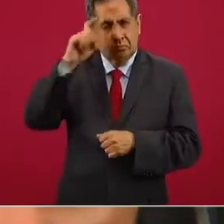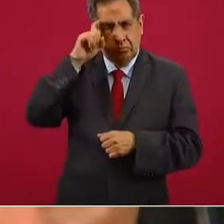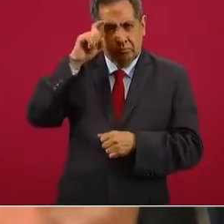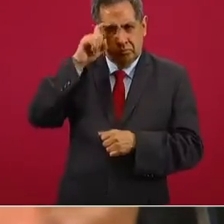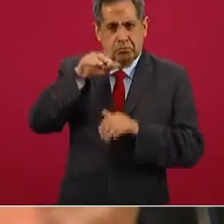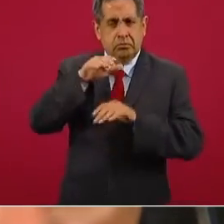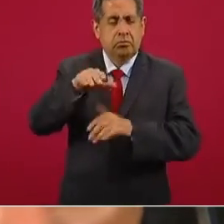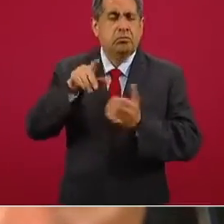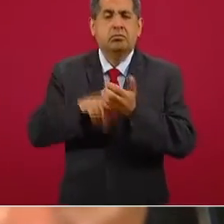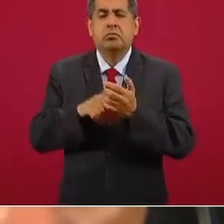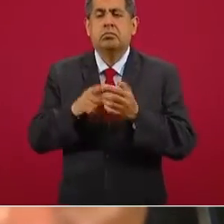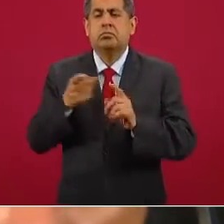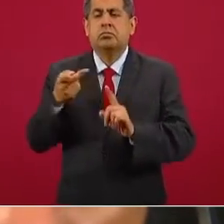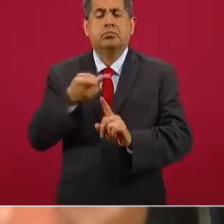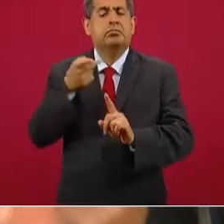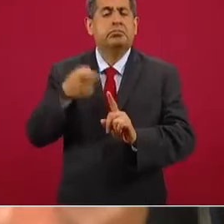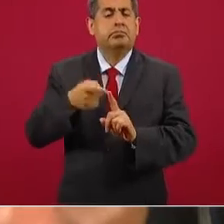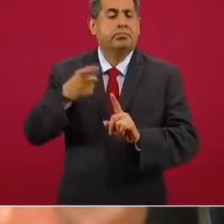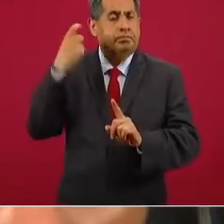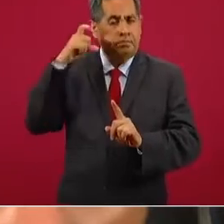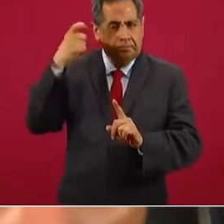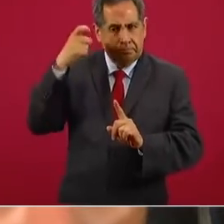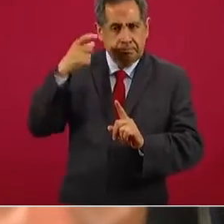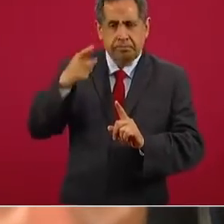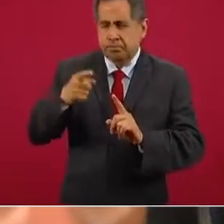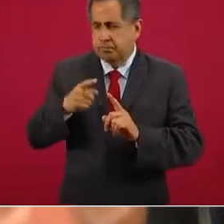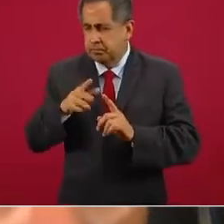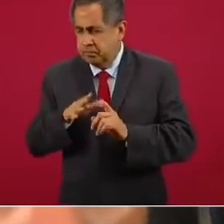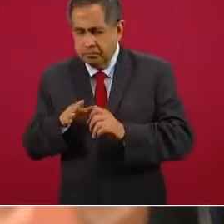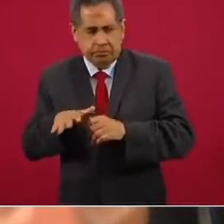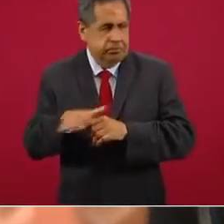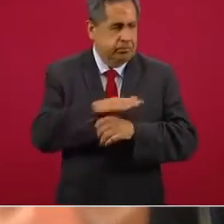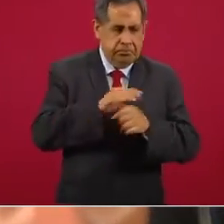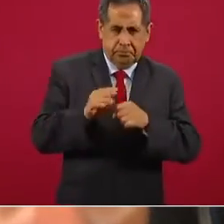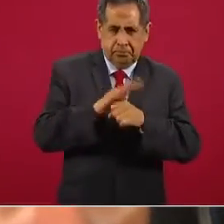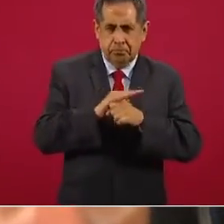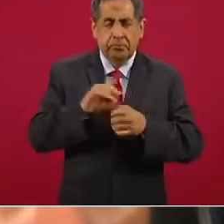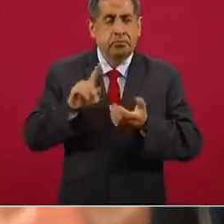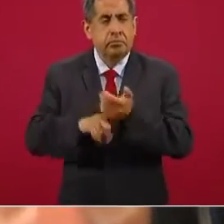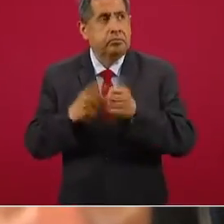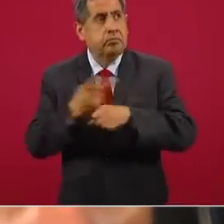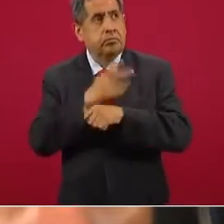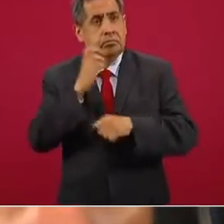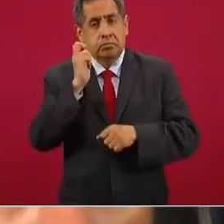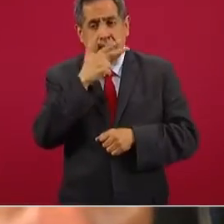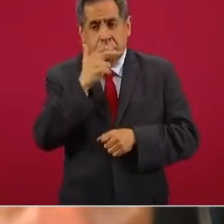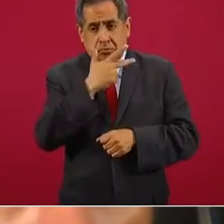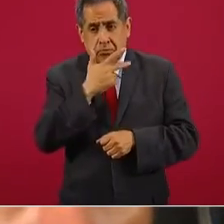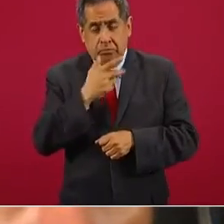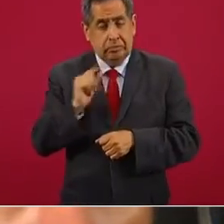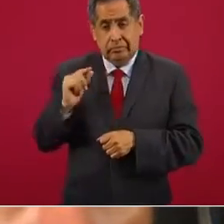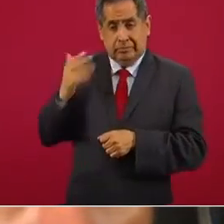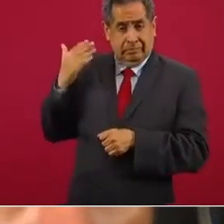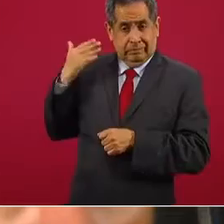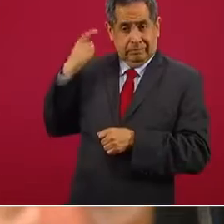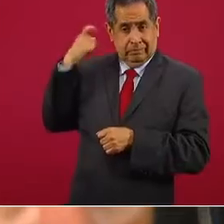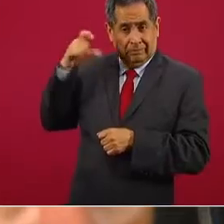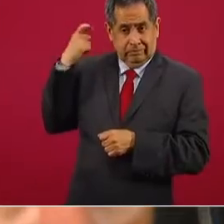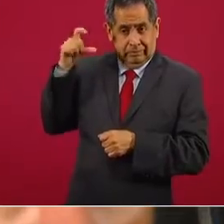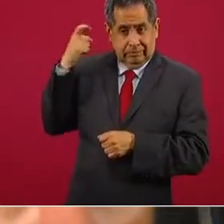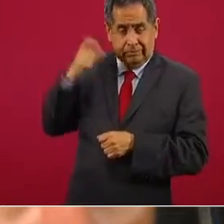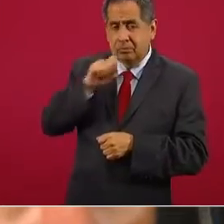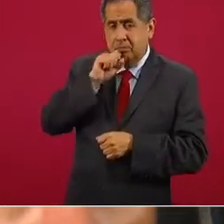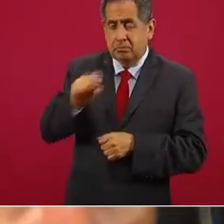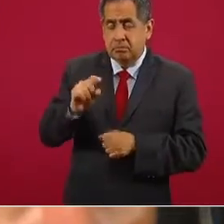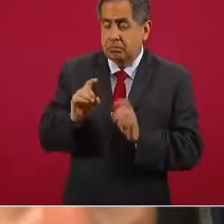en el caso particular de Querétaro y con el contexto de lo que está ocurriendo actualmente en Chihuahua, Querétaro también hace un par de semanas tuvo